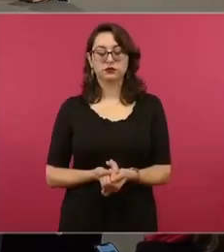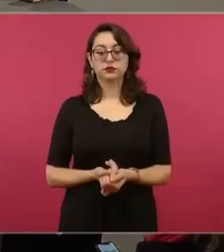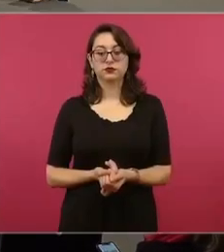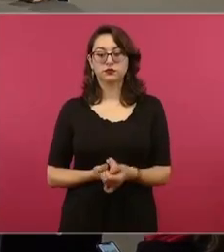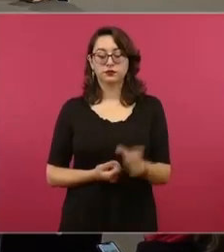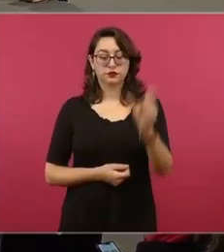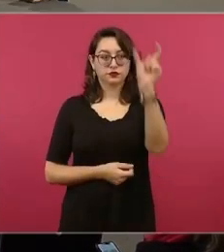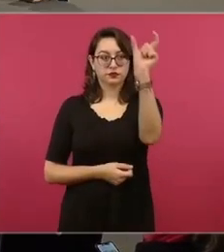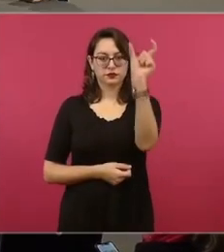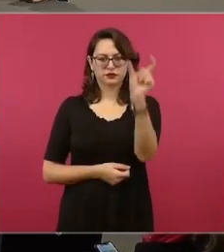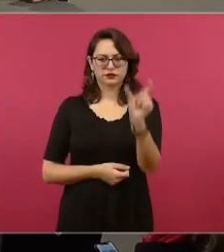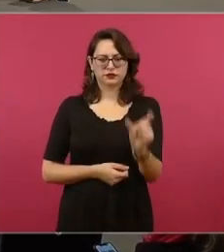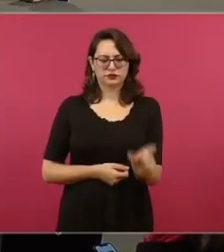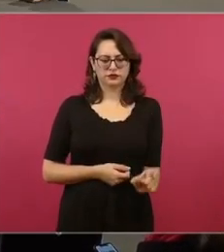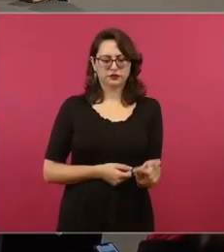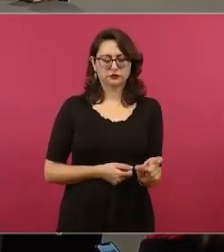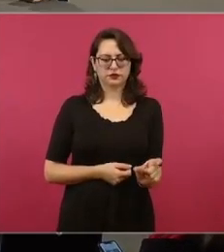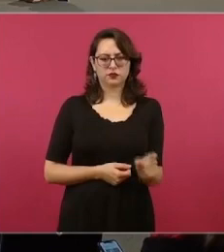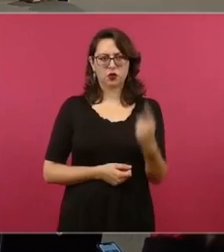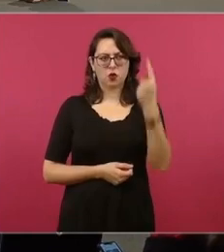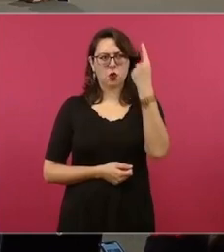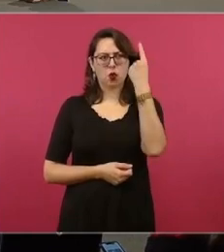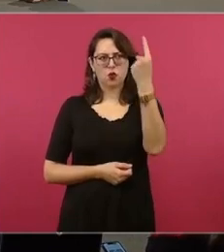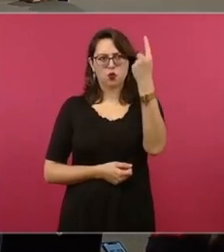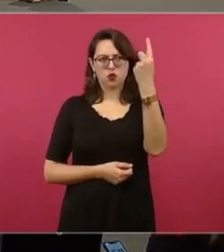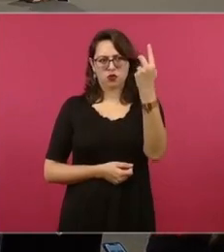El 1 es más pobre, es